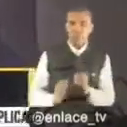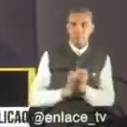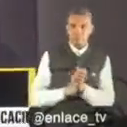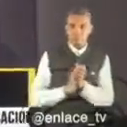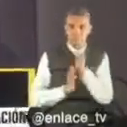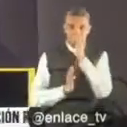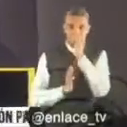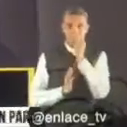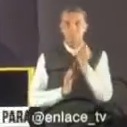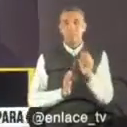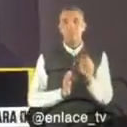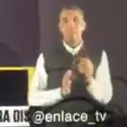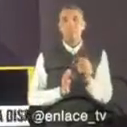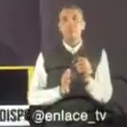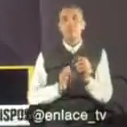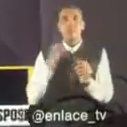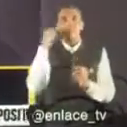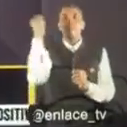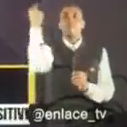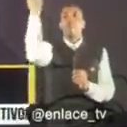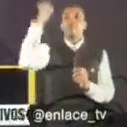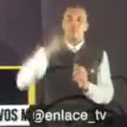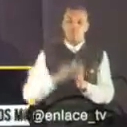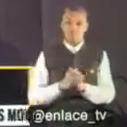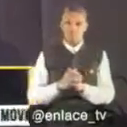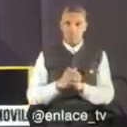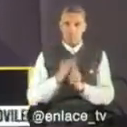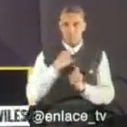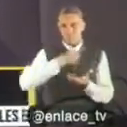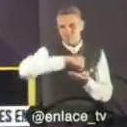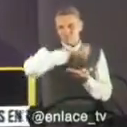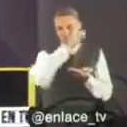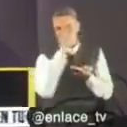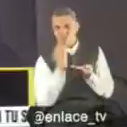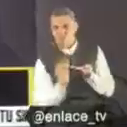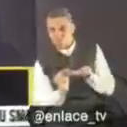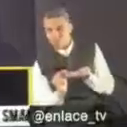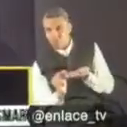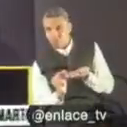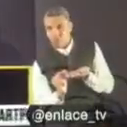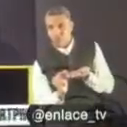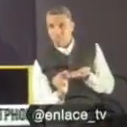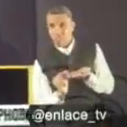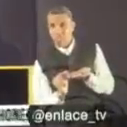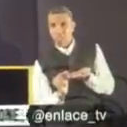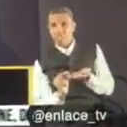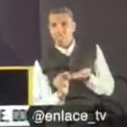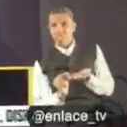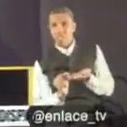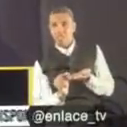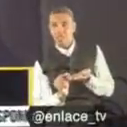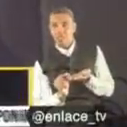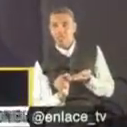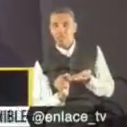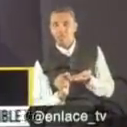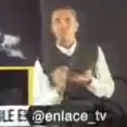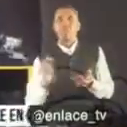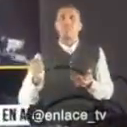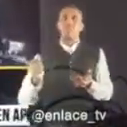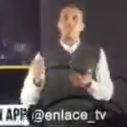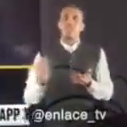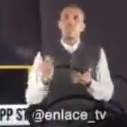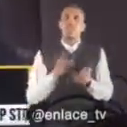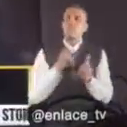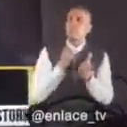depósitos habilitados en Impala Barranca. El procedimiento que viene es la medición de las barcazas para confirmar la mercancía recibida